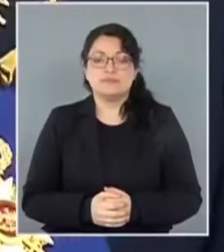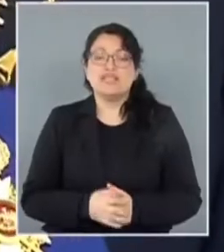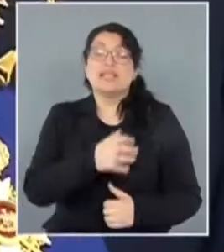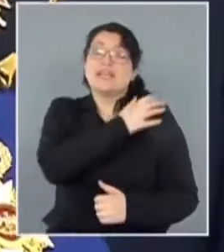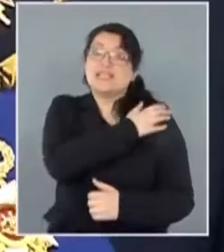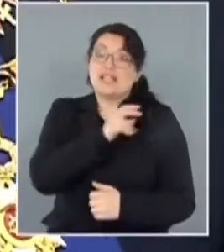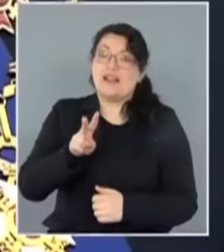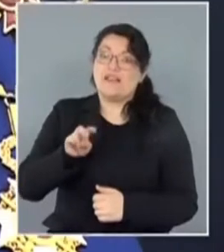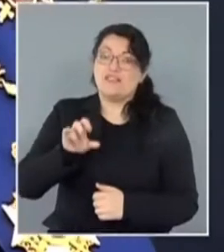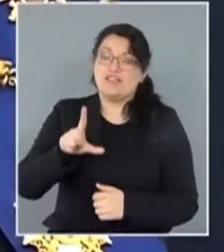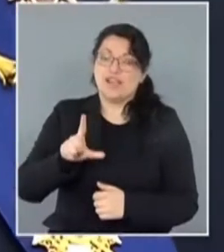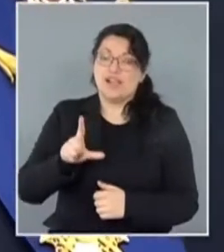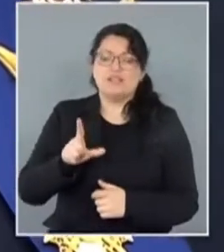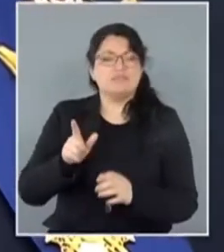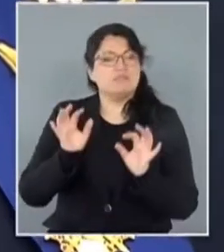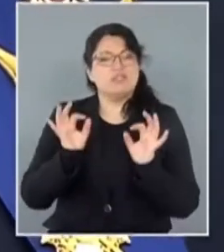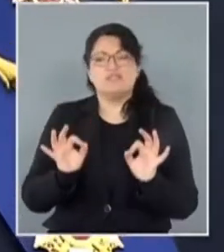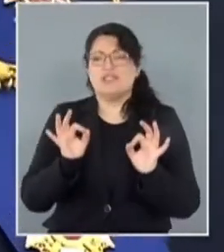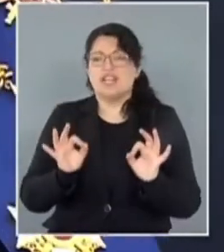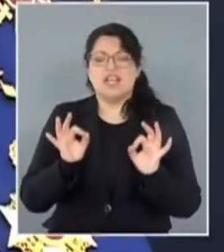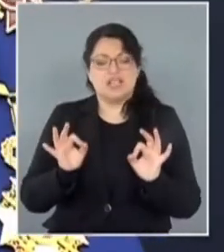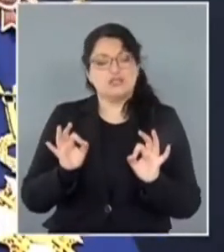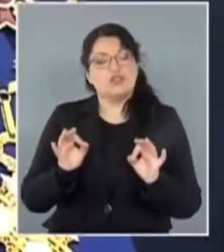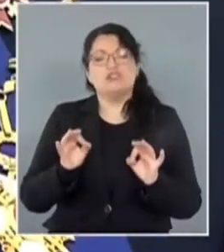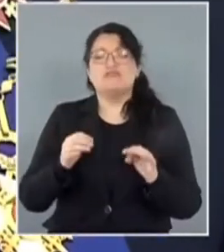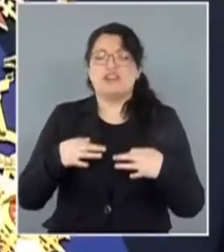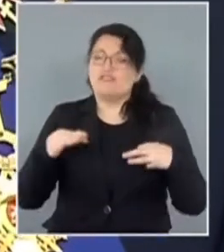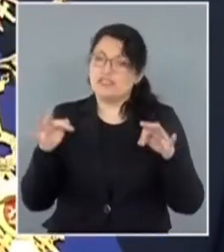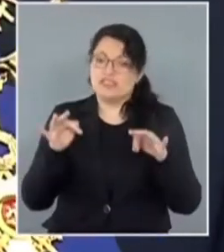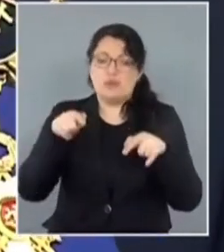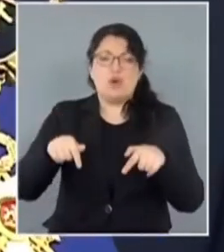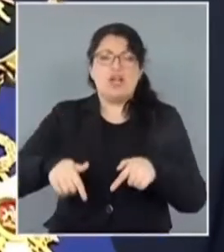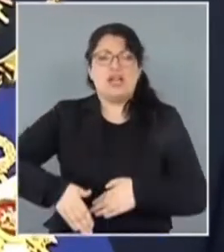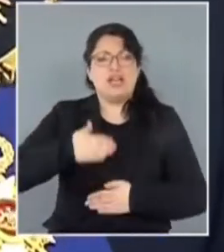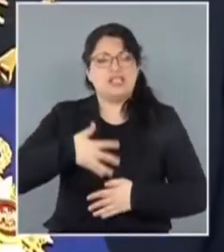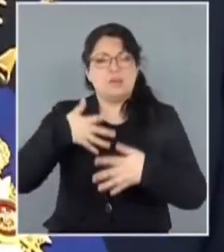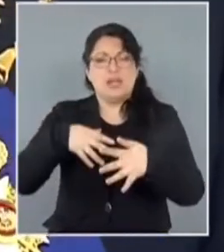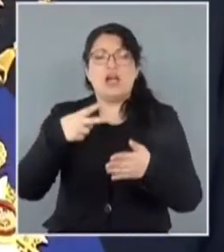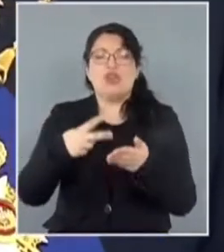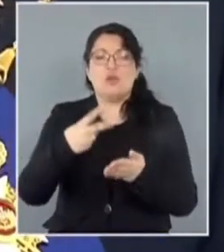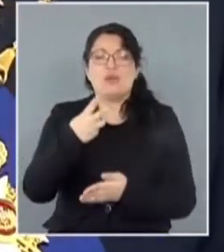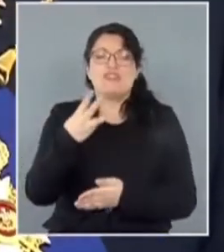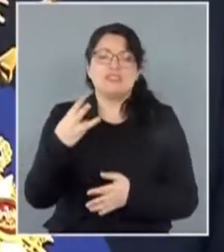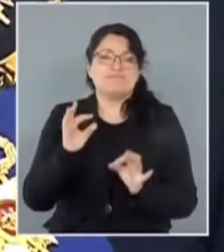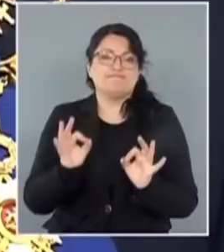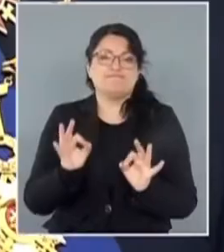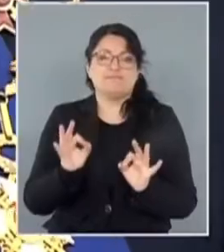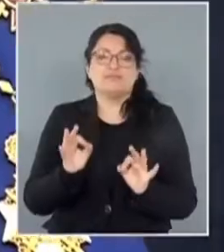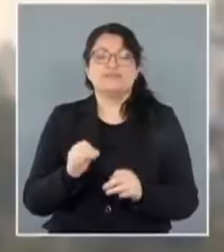General Vial, impecable y felicitaciones por esta gran parada militar 2023.